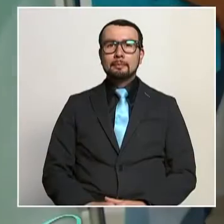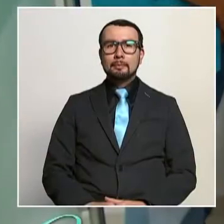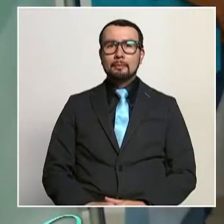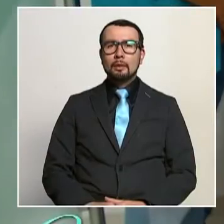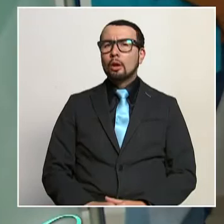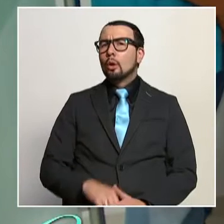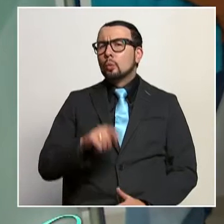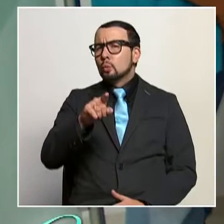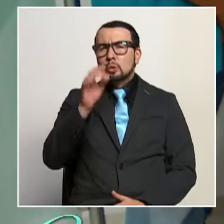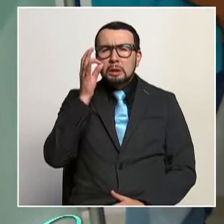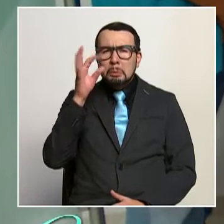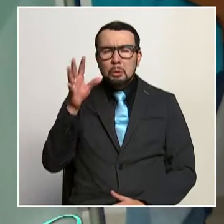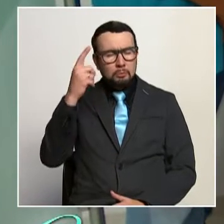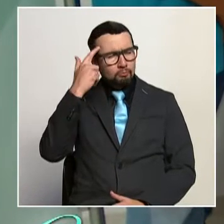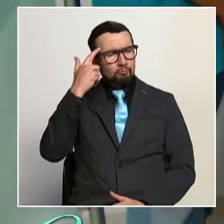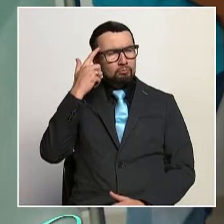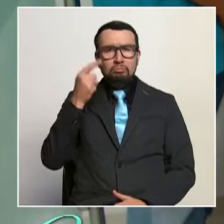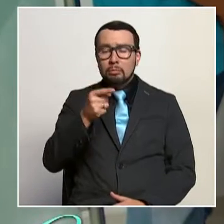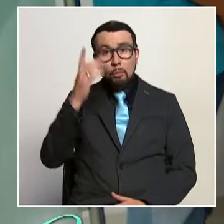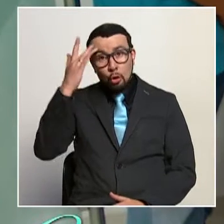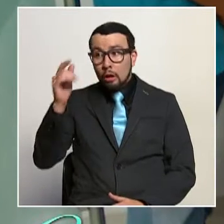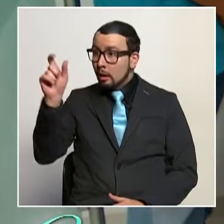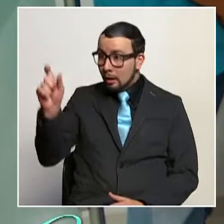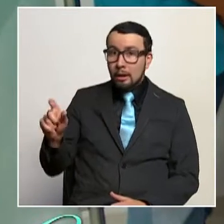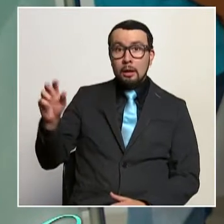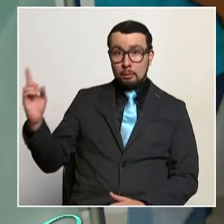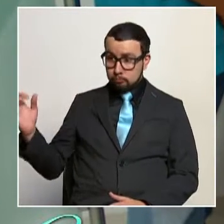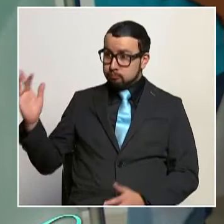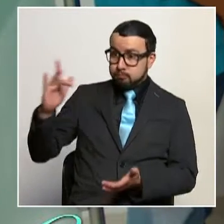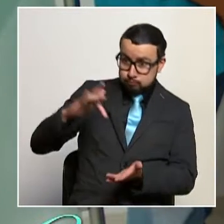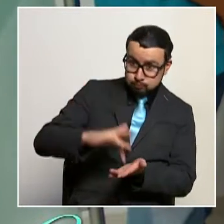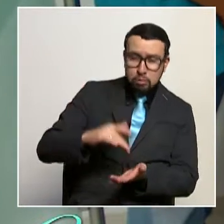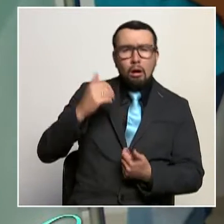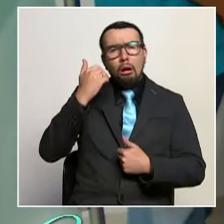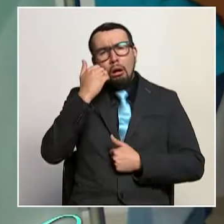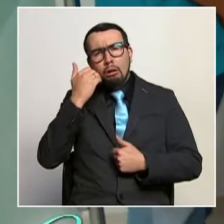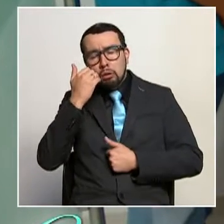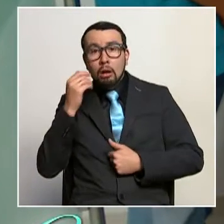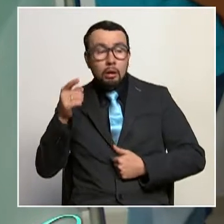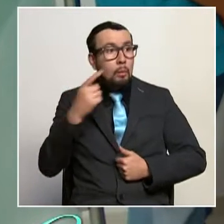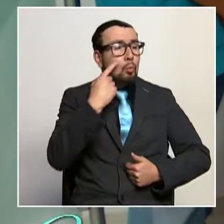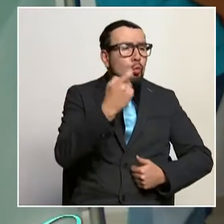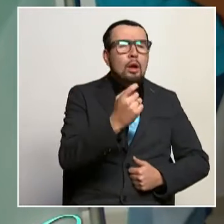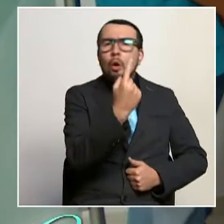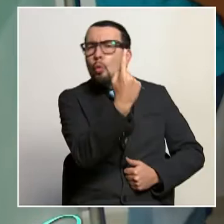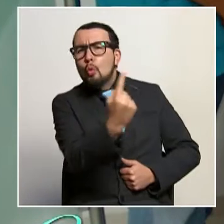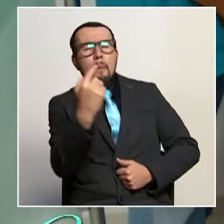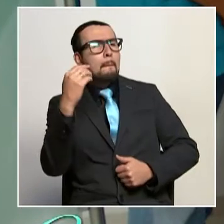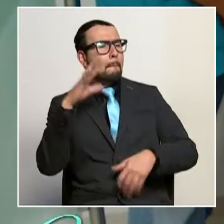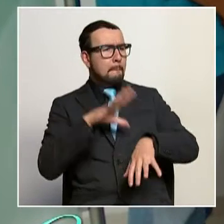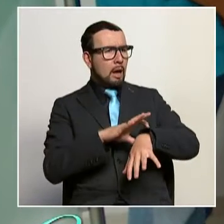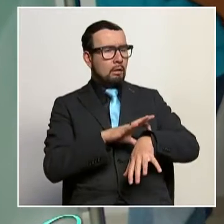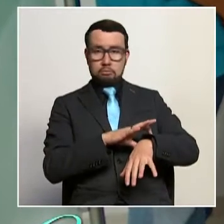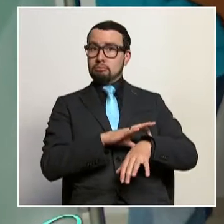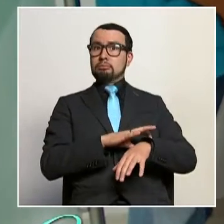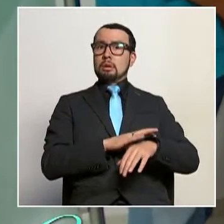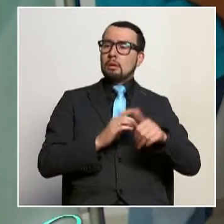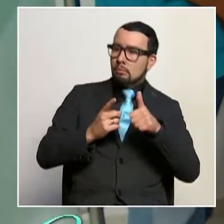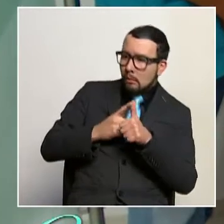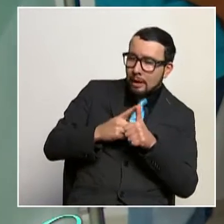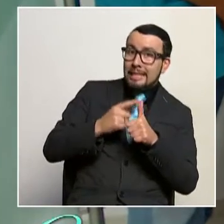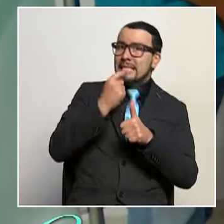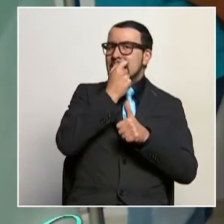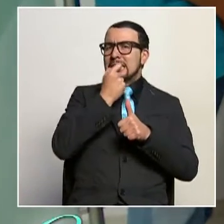Y ustedes se preguntarán, ¿por qué si Pablo vino a una consulta médica buscando un médico, termina siendo evaluado por la